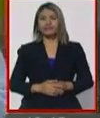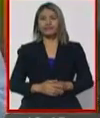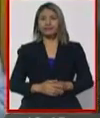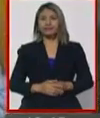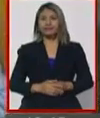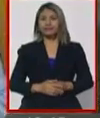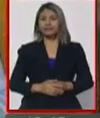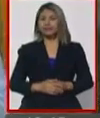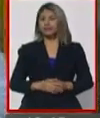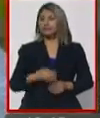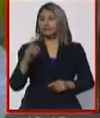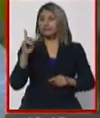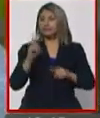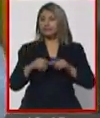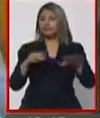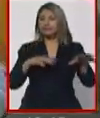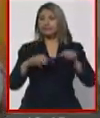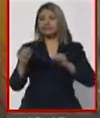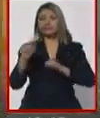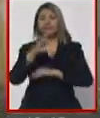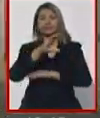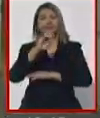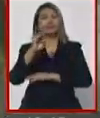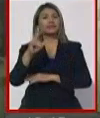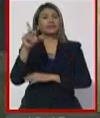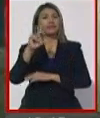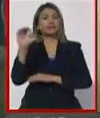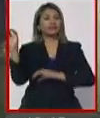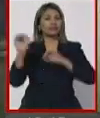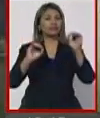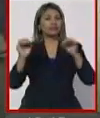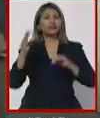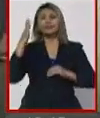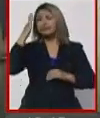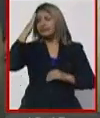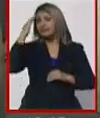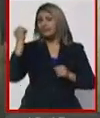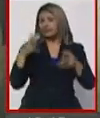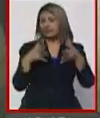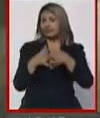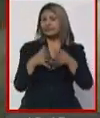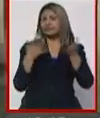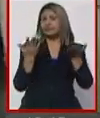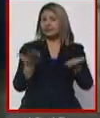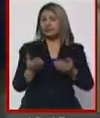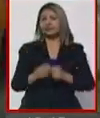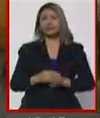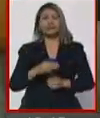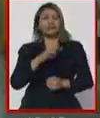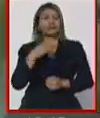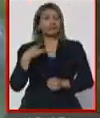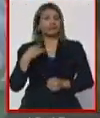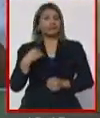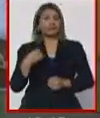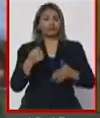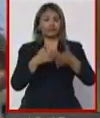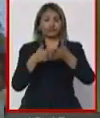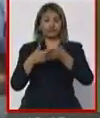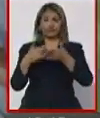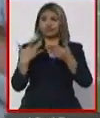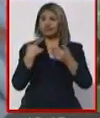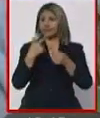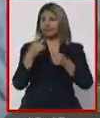Exactamente, aún no hay salida para el departamento de Cochabamba, La Paz y Oruro debido al bloqueo que existe en el Chapare. La terminal bimodal